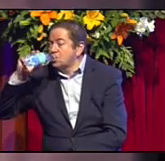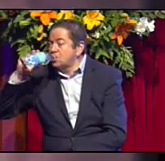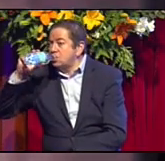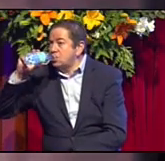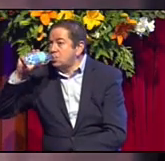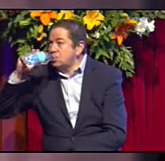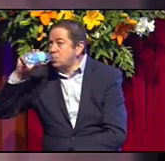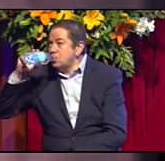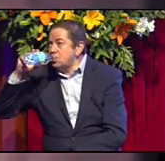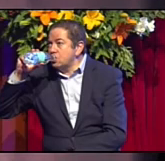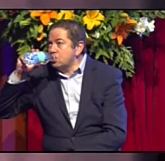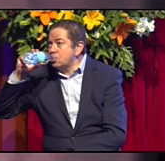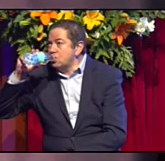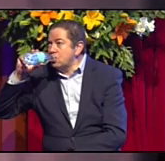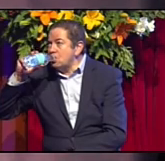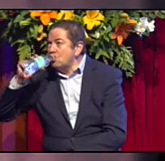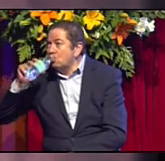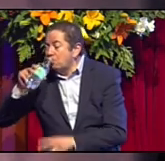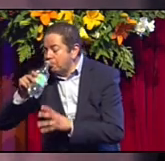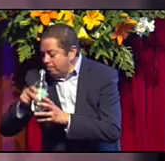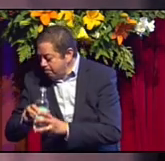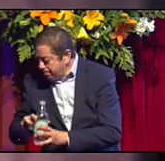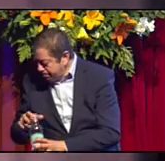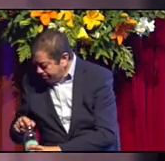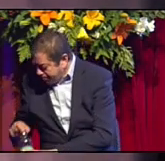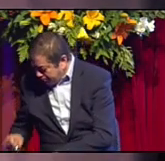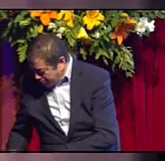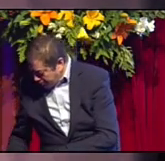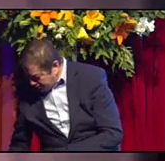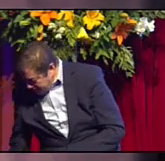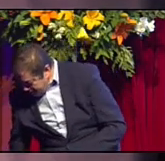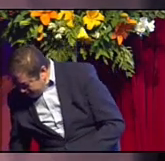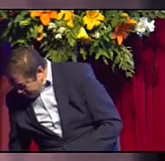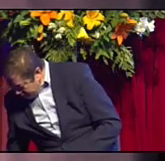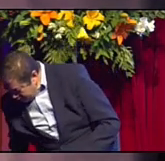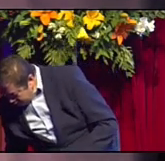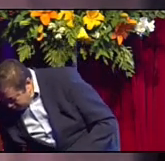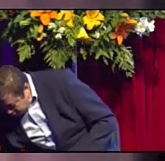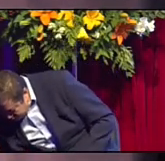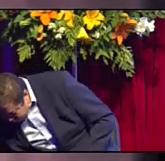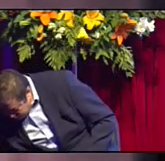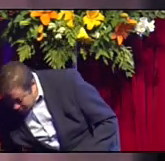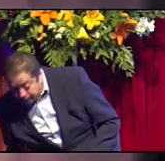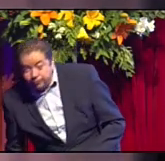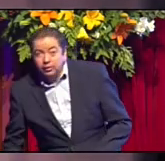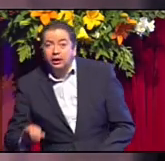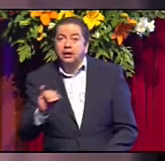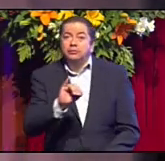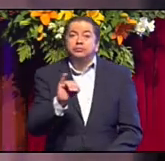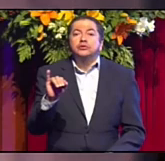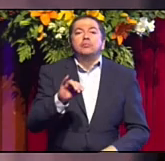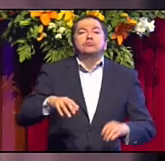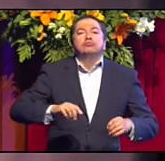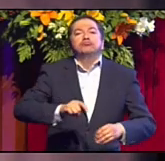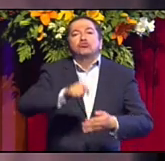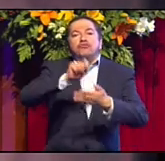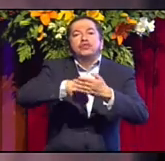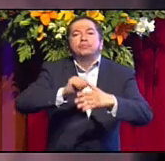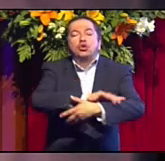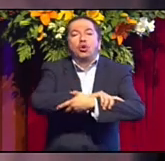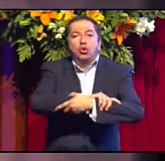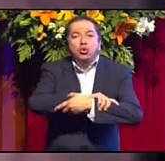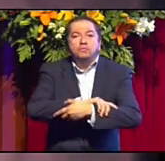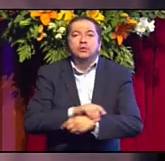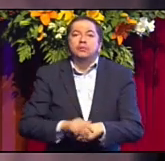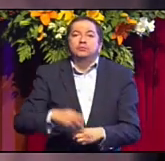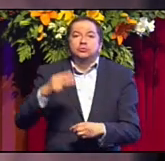coloca una cantidad de dinero y el municipio coloca otra cantidad de dinero. Y después de eso firmamos un convenio de colaboración. Y ese es el programa